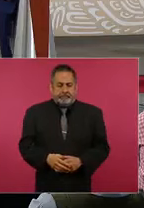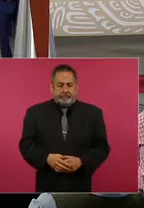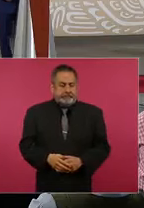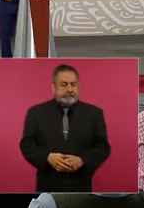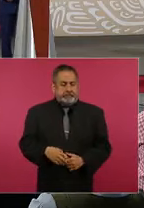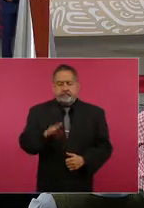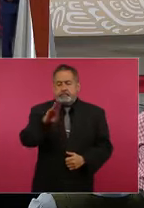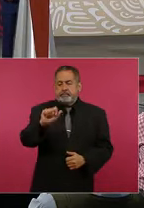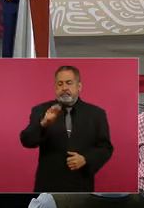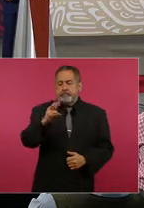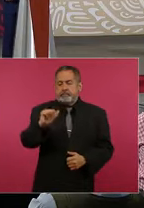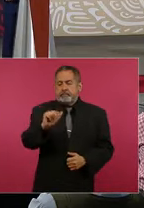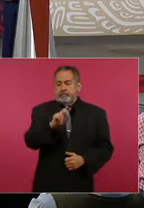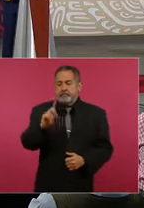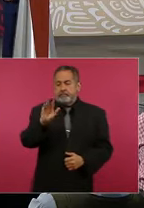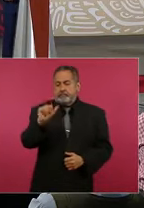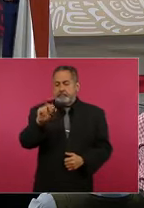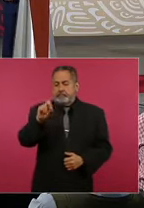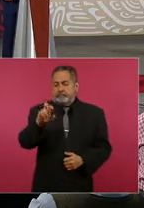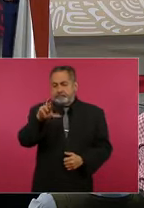Banderas hay como